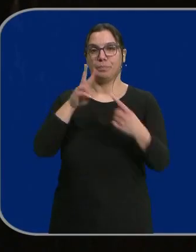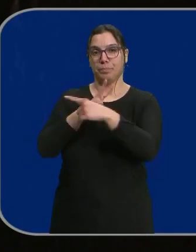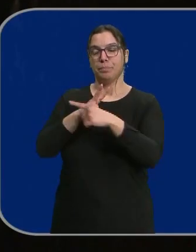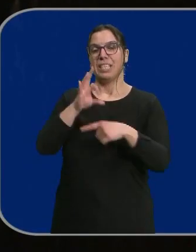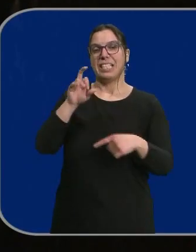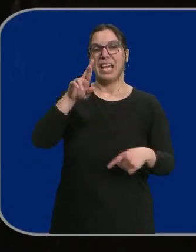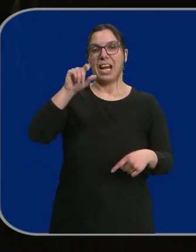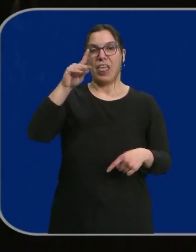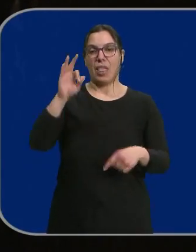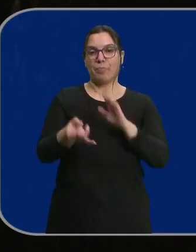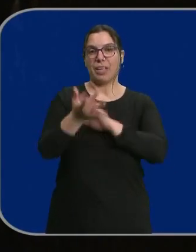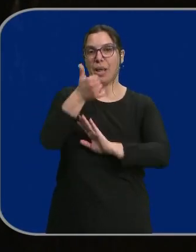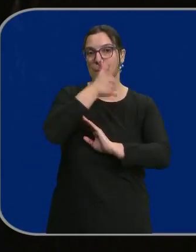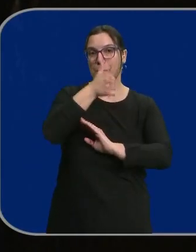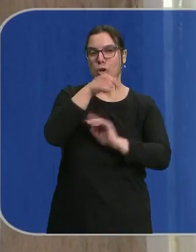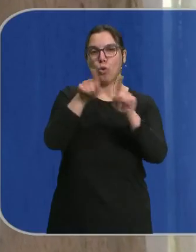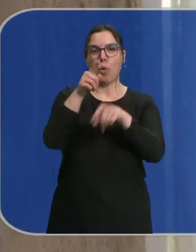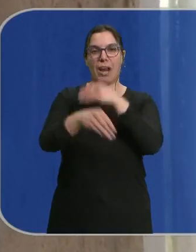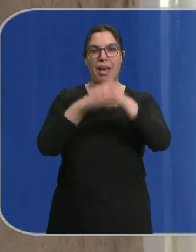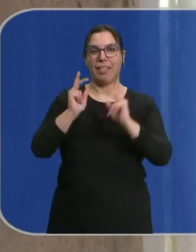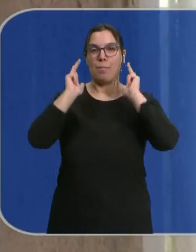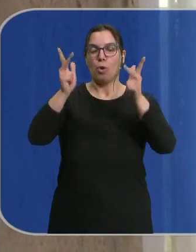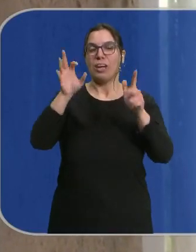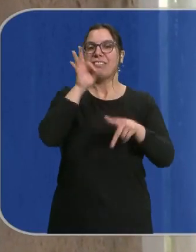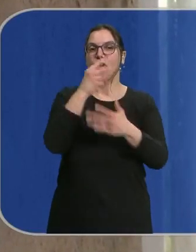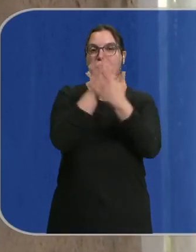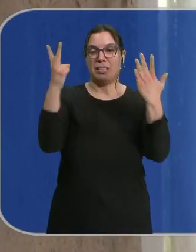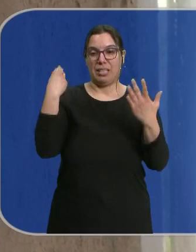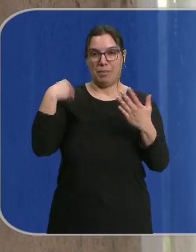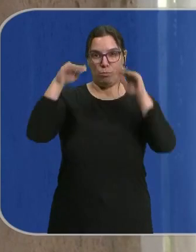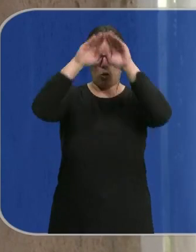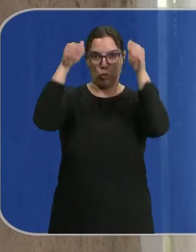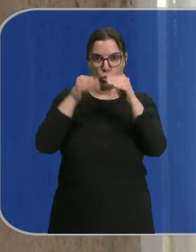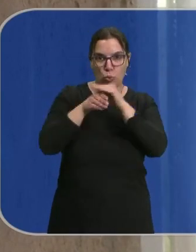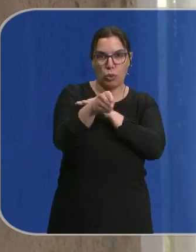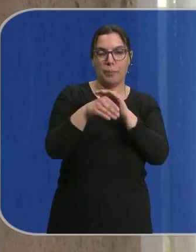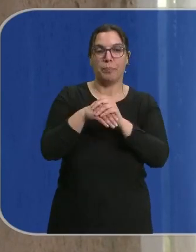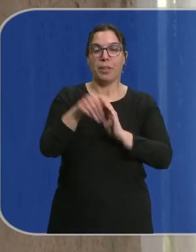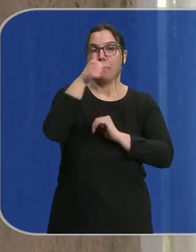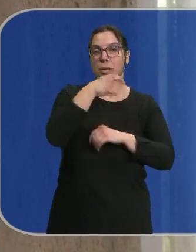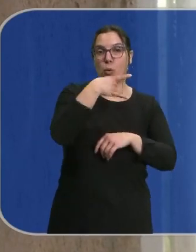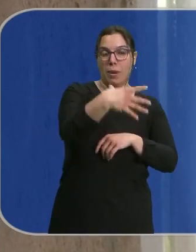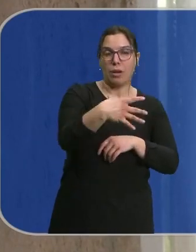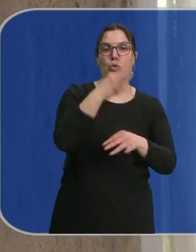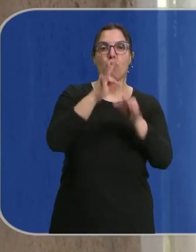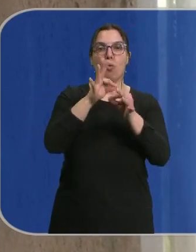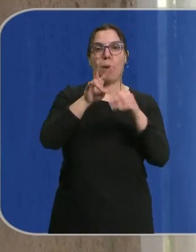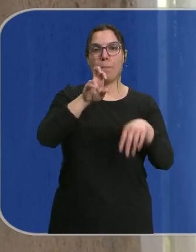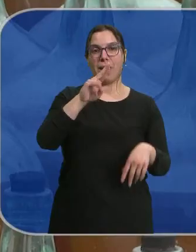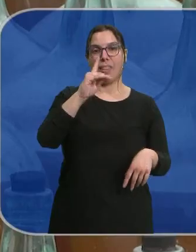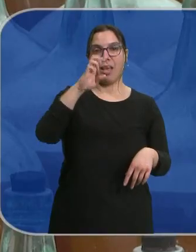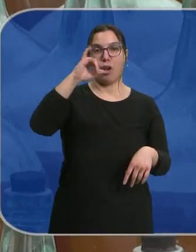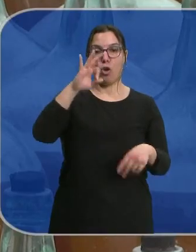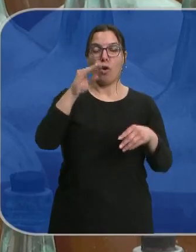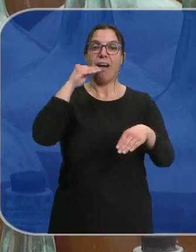bodega de Serrada elaboran dorado como lo hacían los monjes dominicos en el siglo XVII en estos túneles. A un vino blanco de uva verdejo se le añade